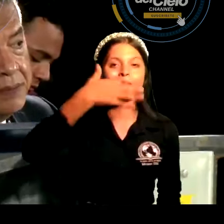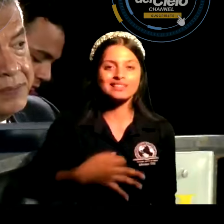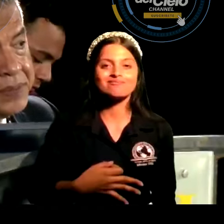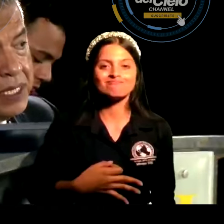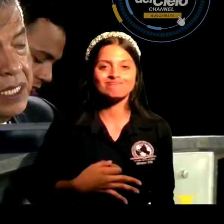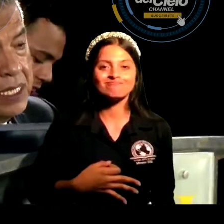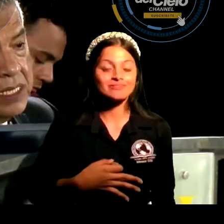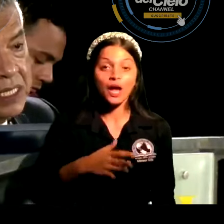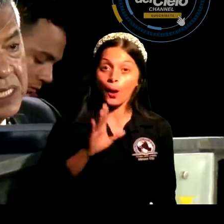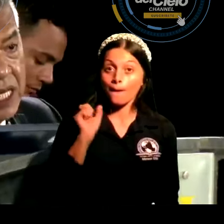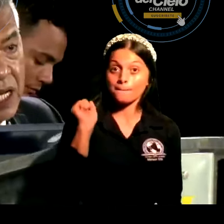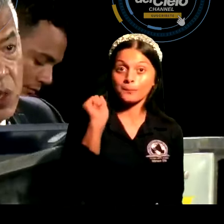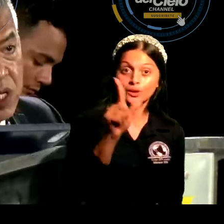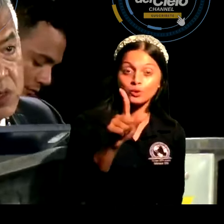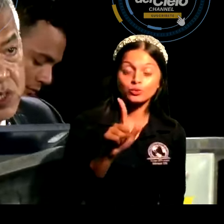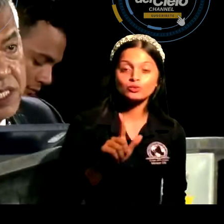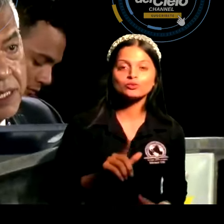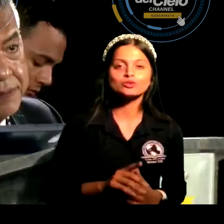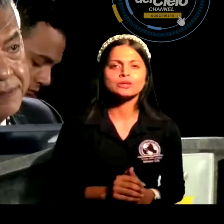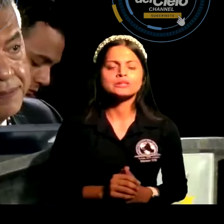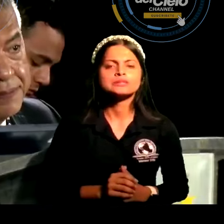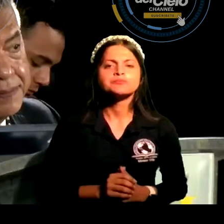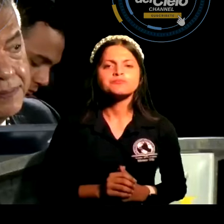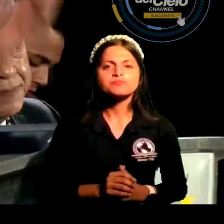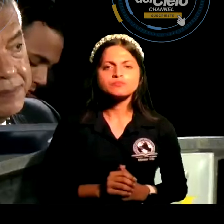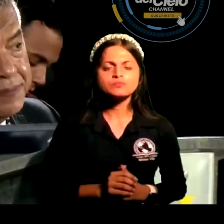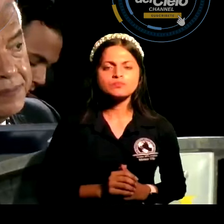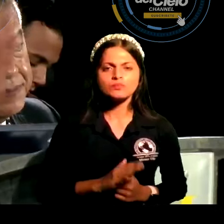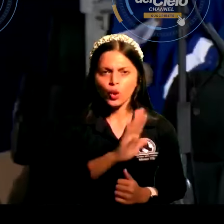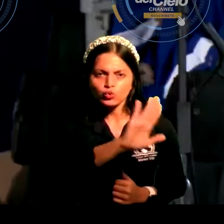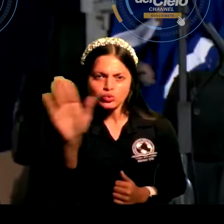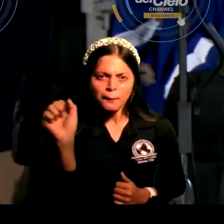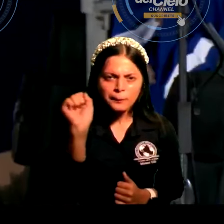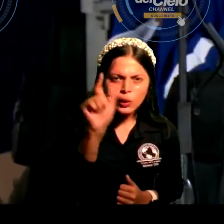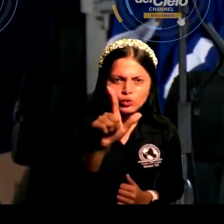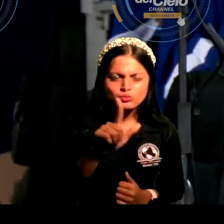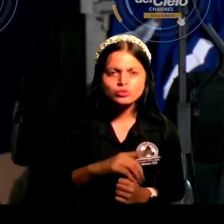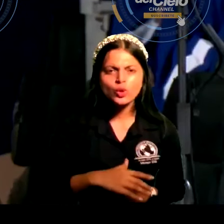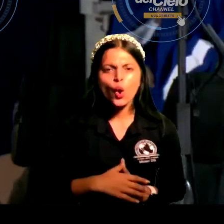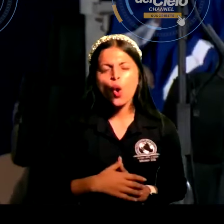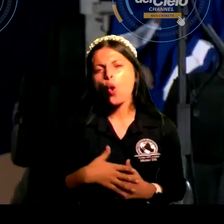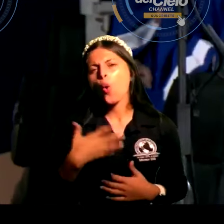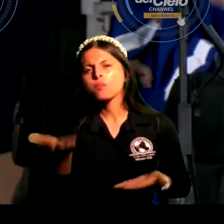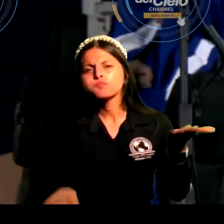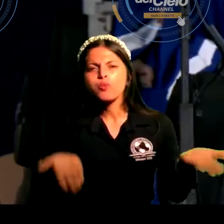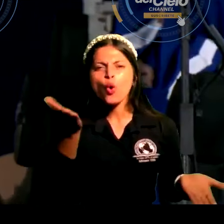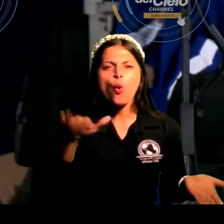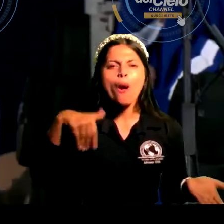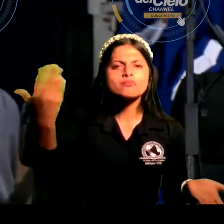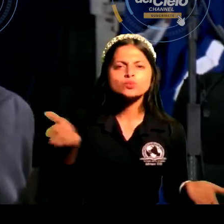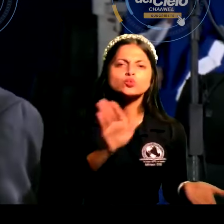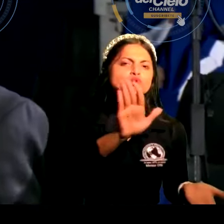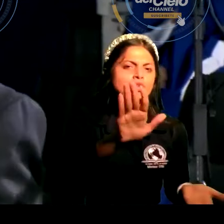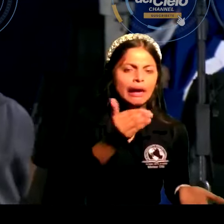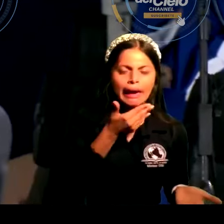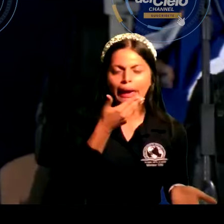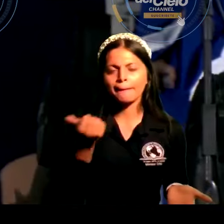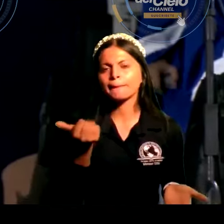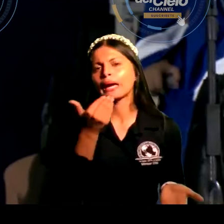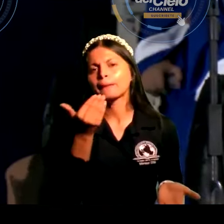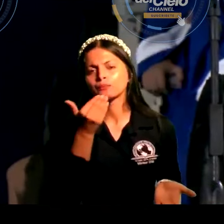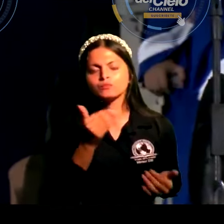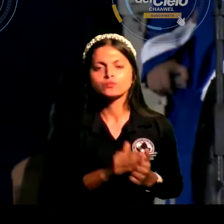algo, estimado hermano y amigo. ¿Usted qué prefiere? Que cuando va al médico, el